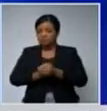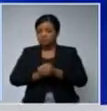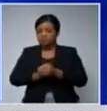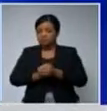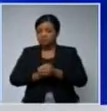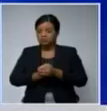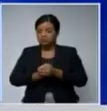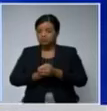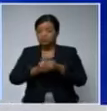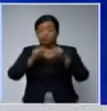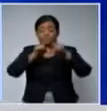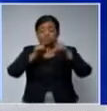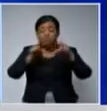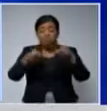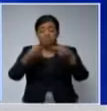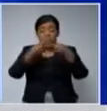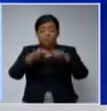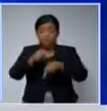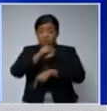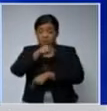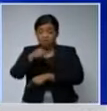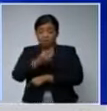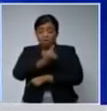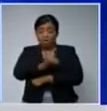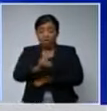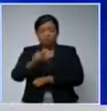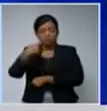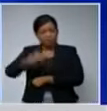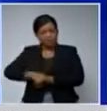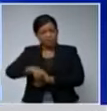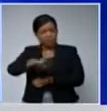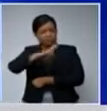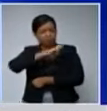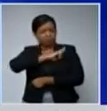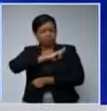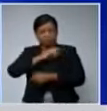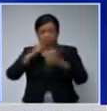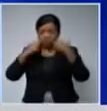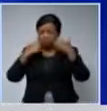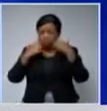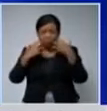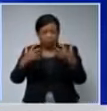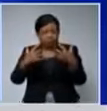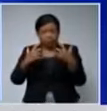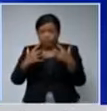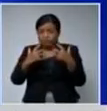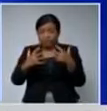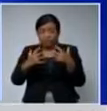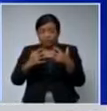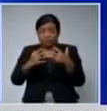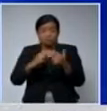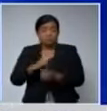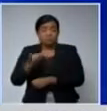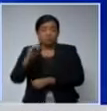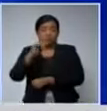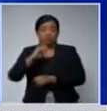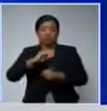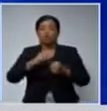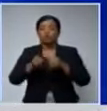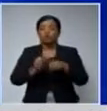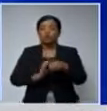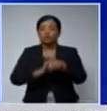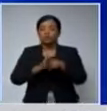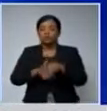la autorresponsabilidad muy importante en el control de esta pandemia. Sigue